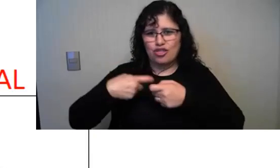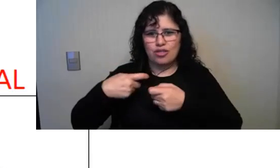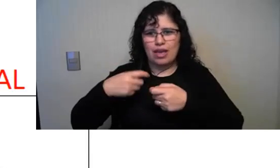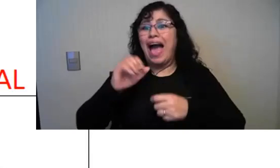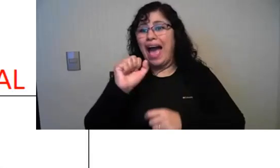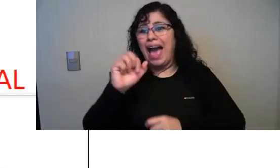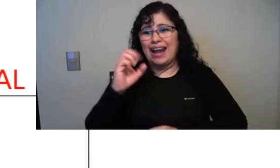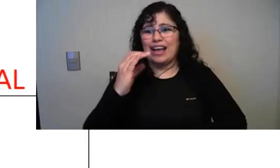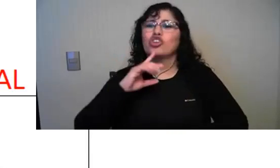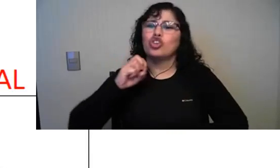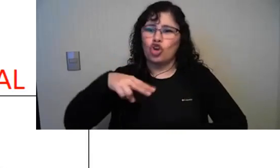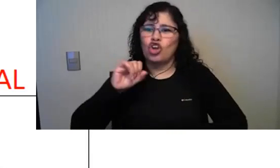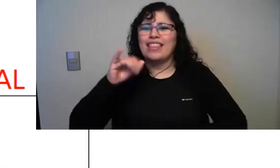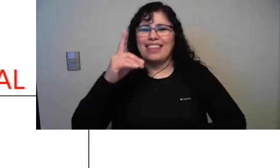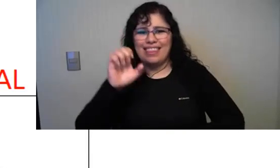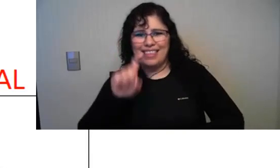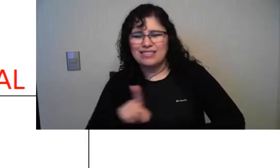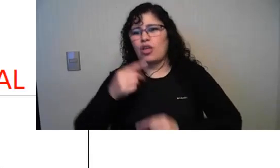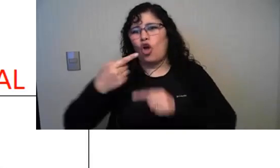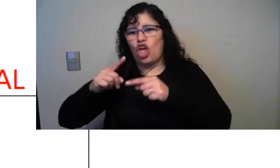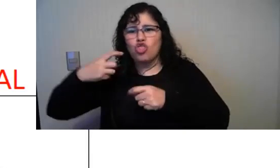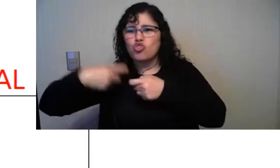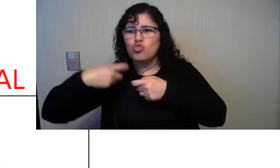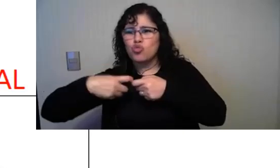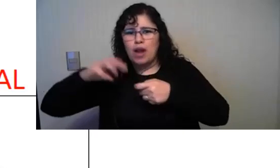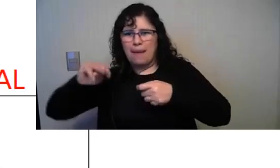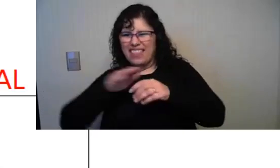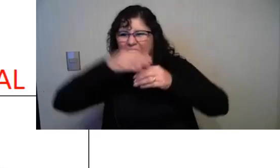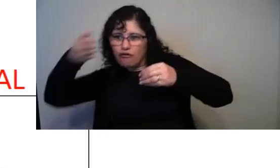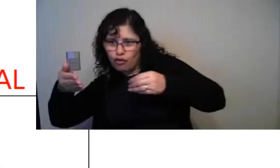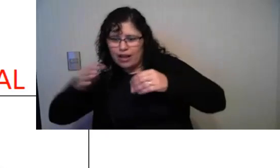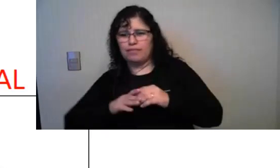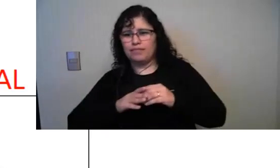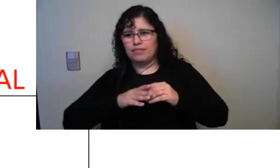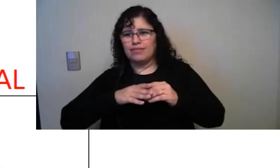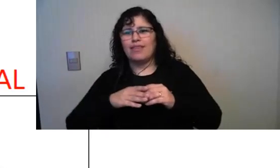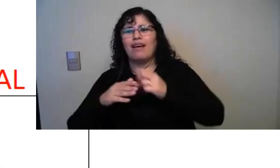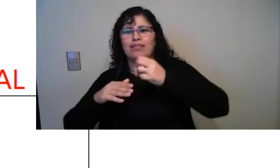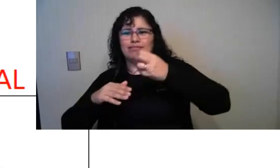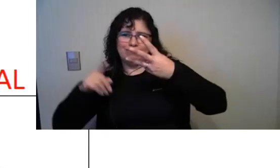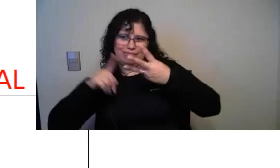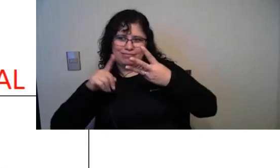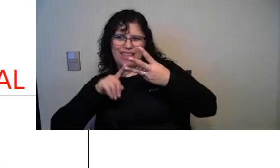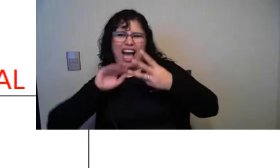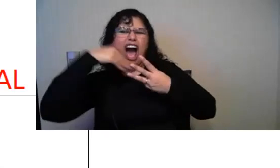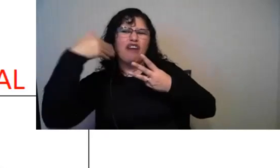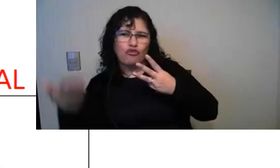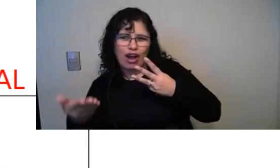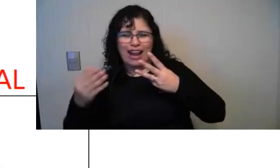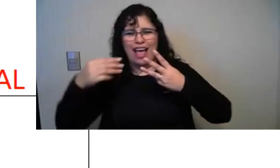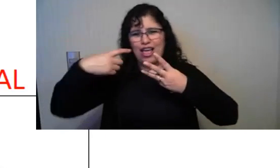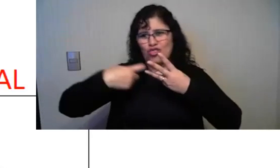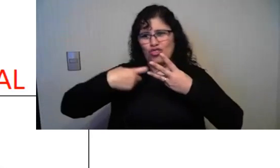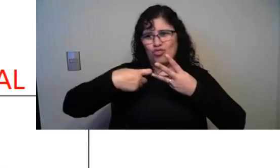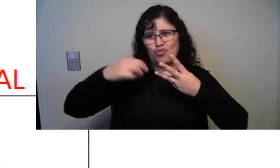pía madre, aracnoides y dura madre. Ahora, lamentablemente la dura madre también aparece en color amarillo, debieron haberla diferenciado en otro tono, al